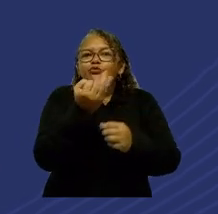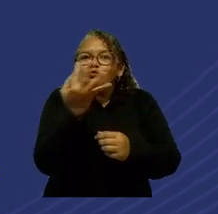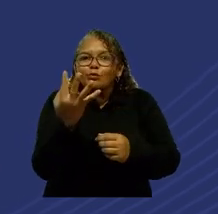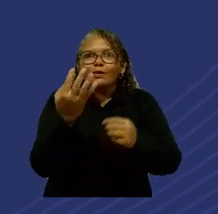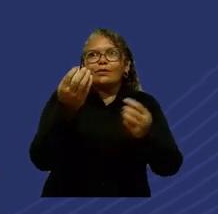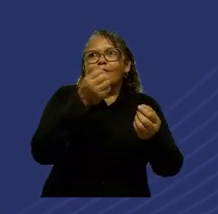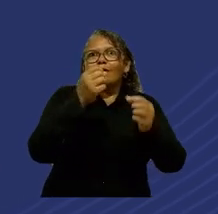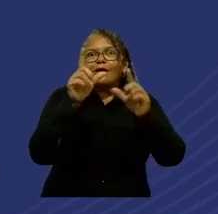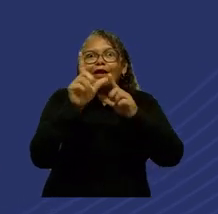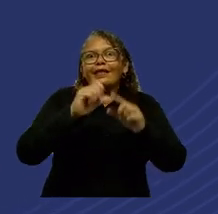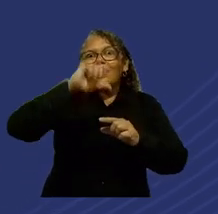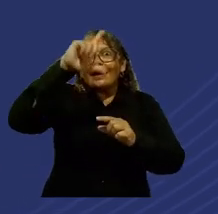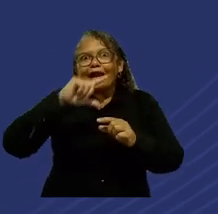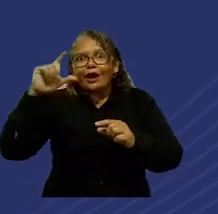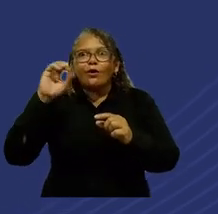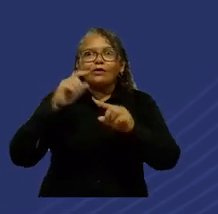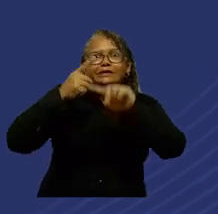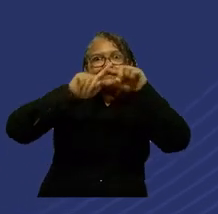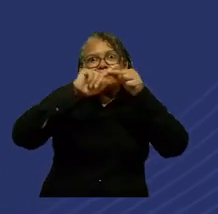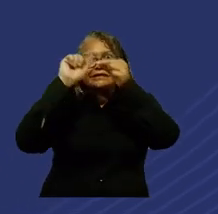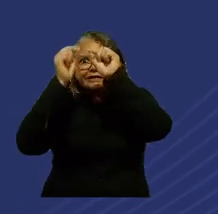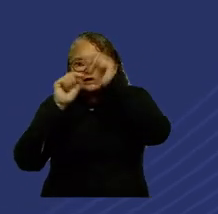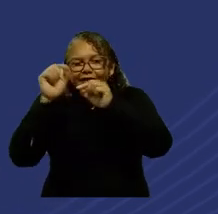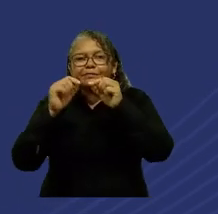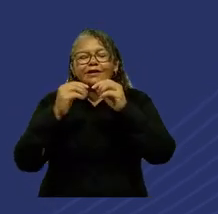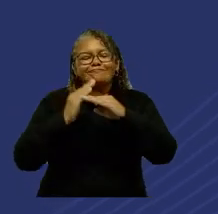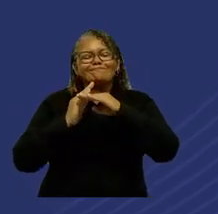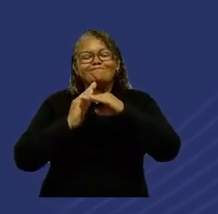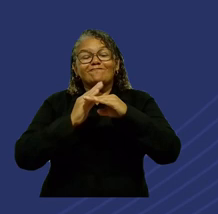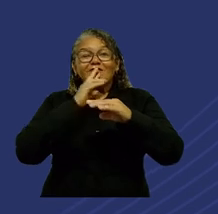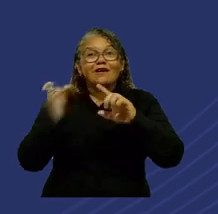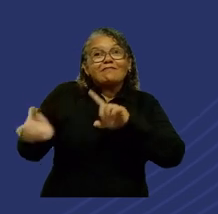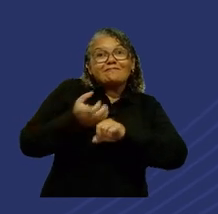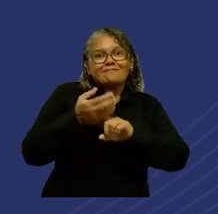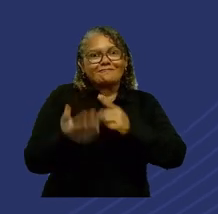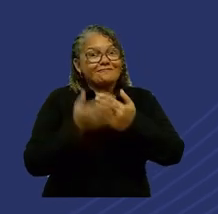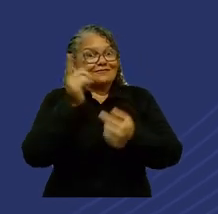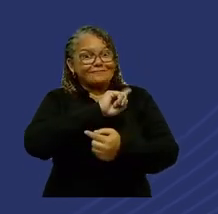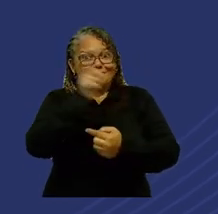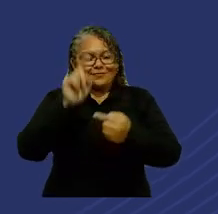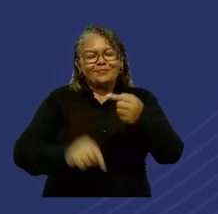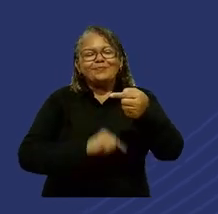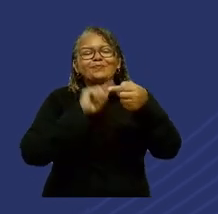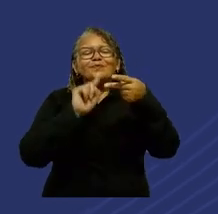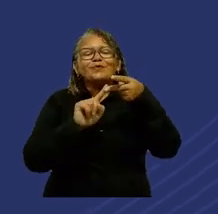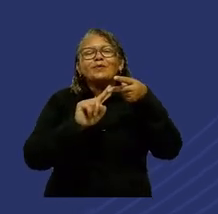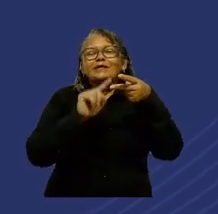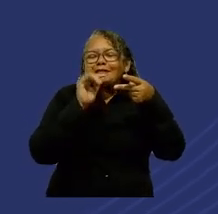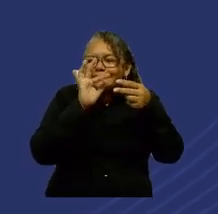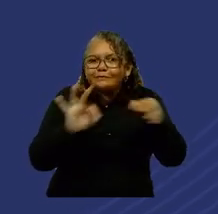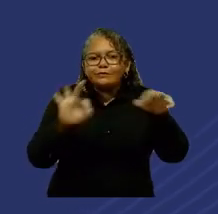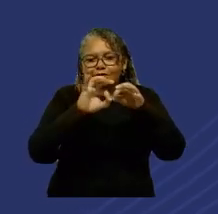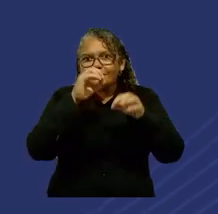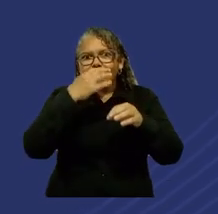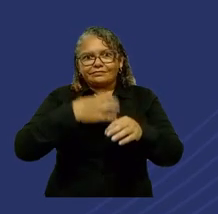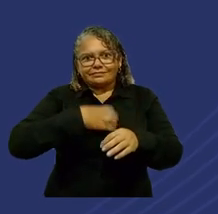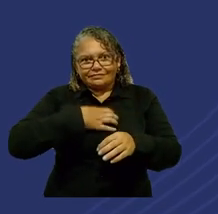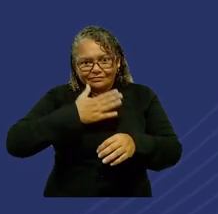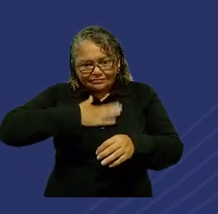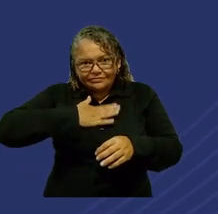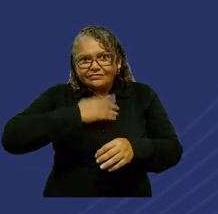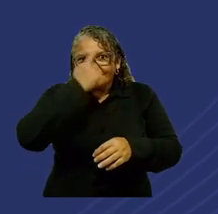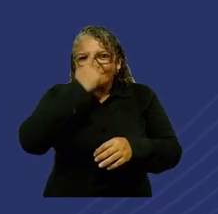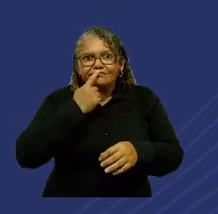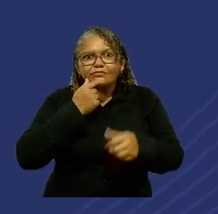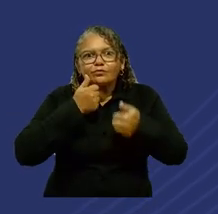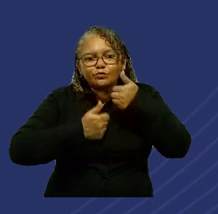y caracteres especiales para aumentar su complejidad. 2. Activa la autenticación en doble factor. Esta es una